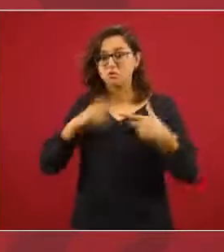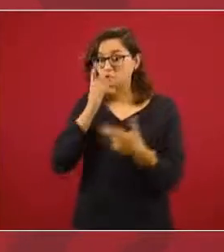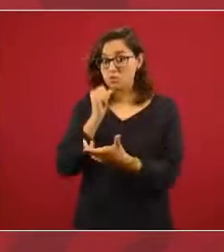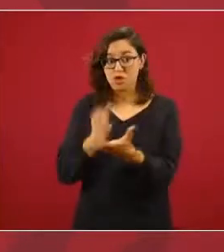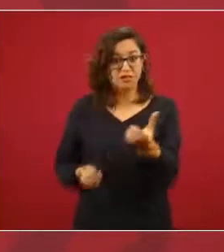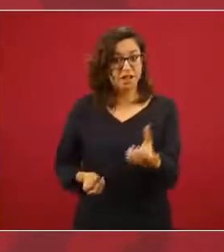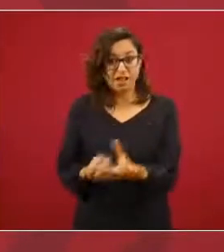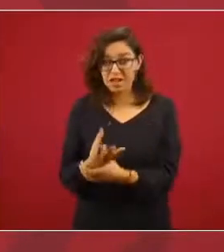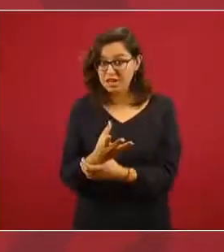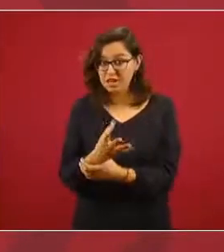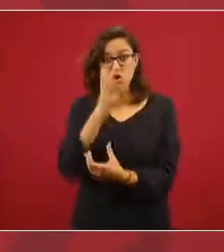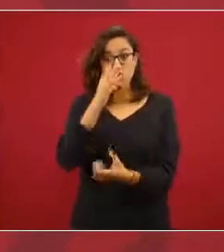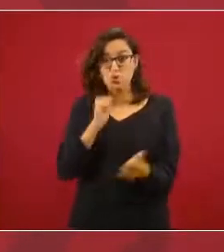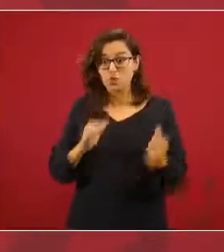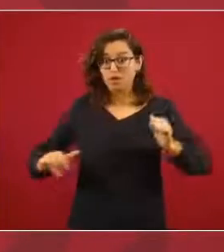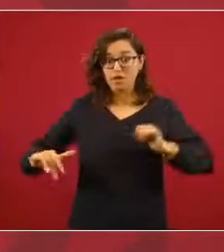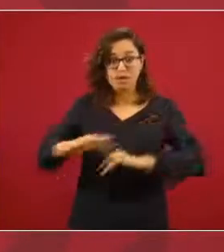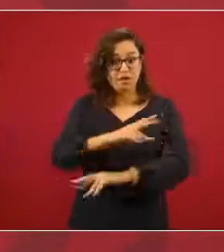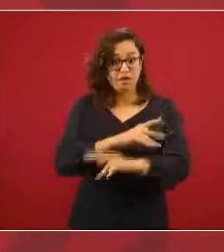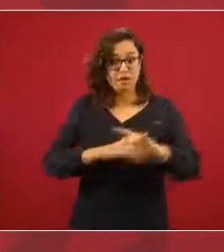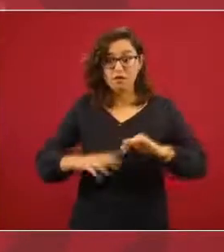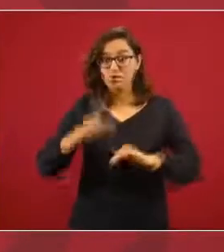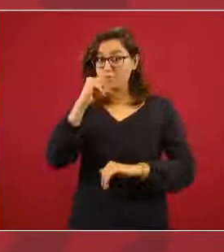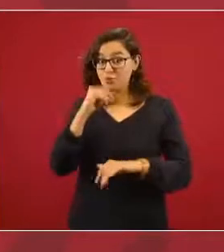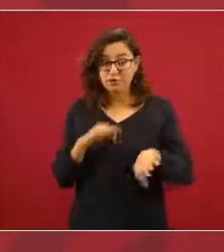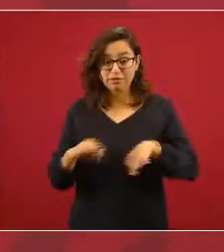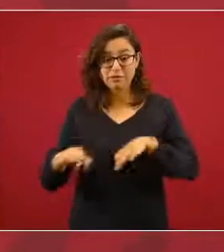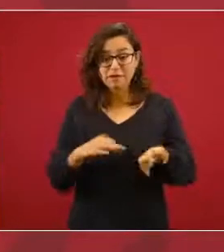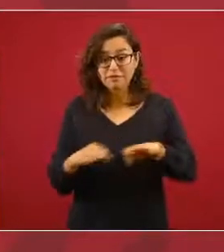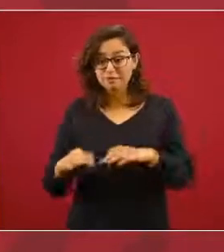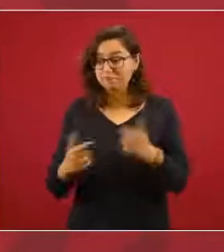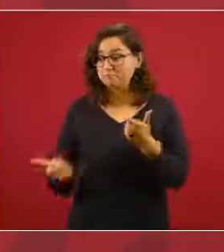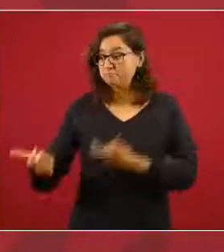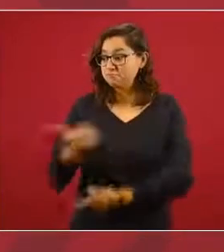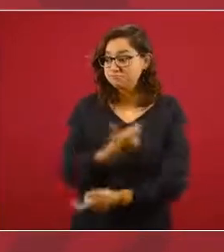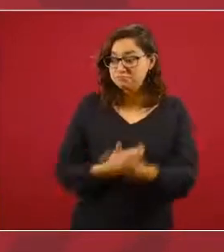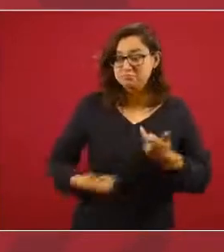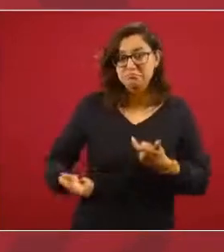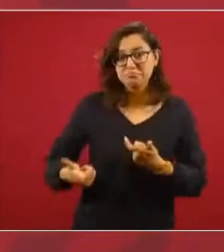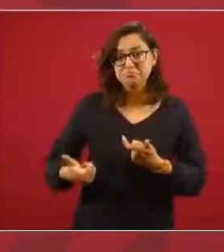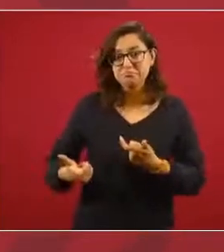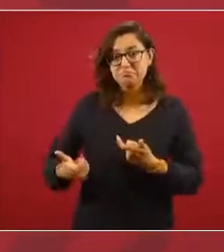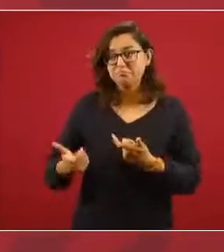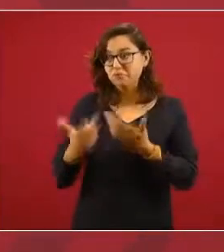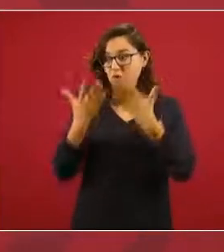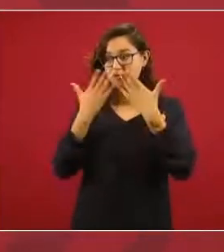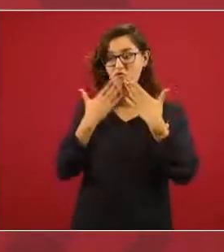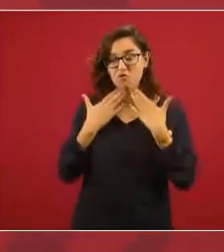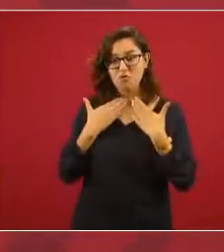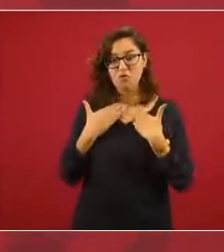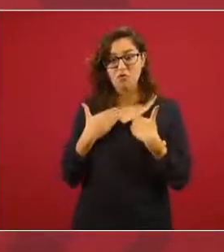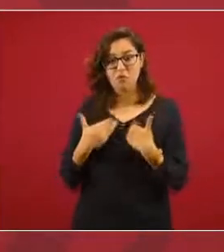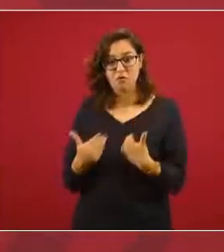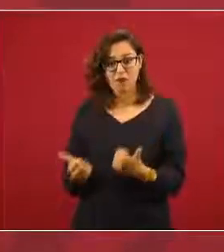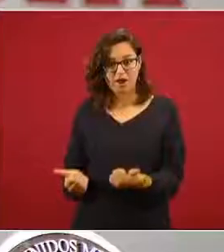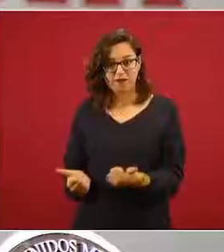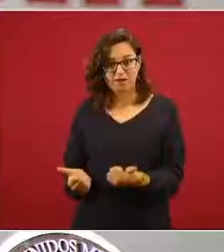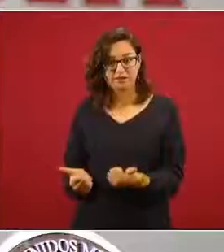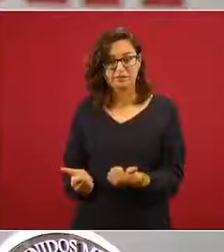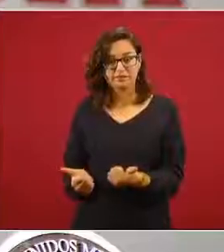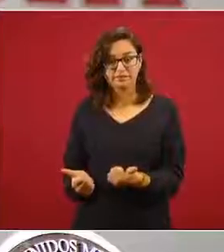espacio físico en donde se producen los bienes, los insumos y se generan las capacidades de